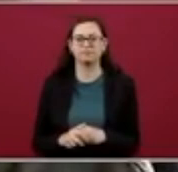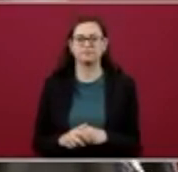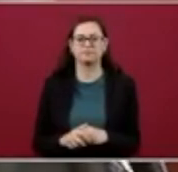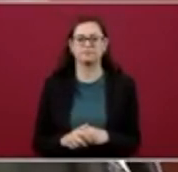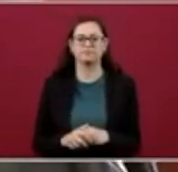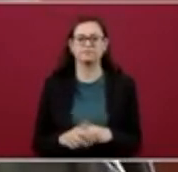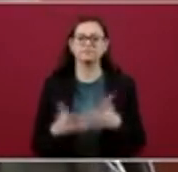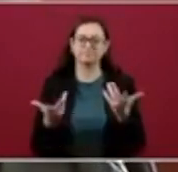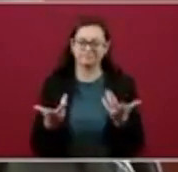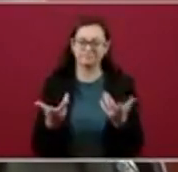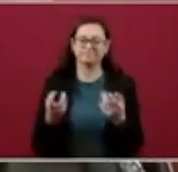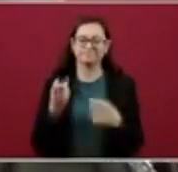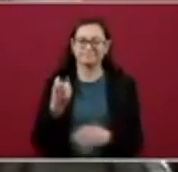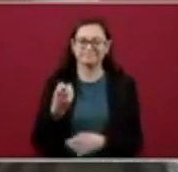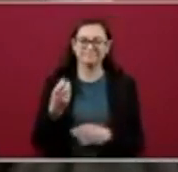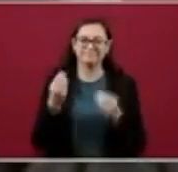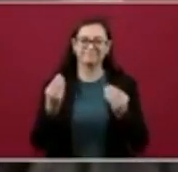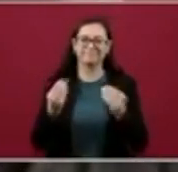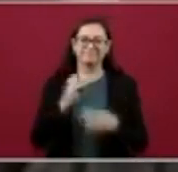felicidades